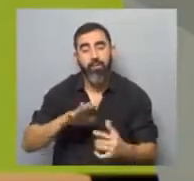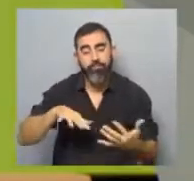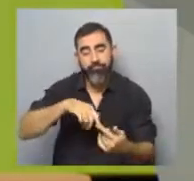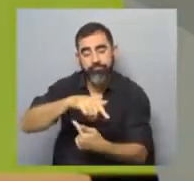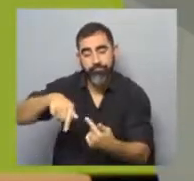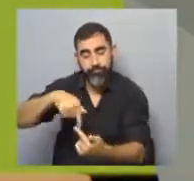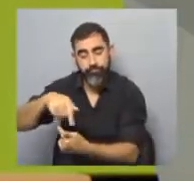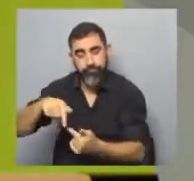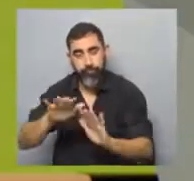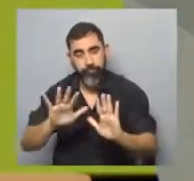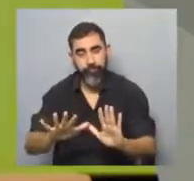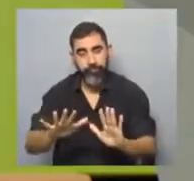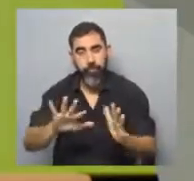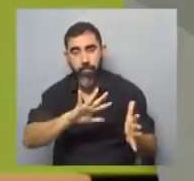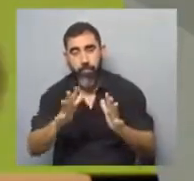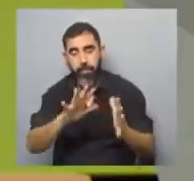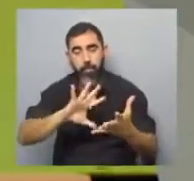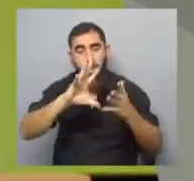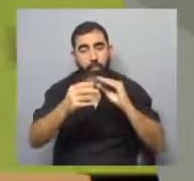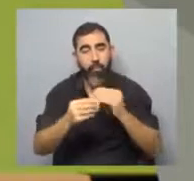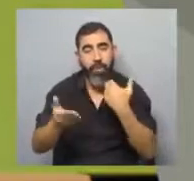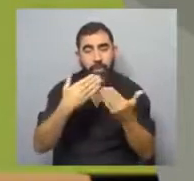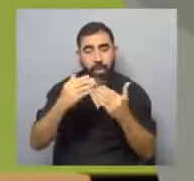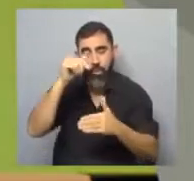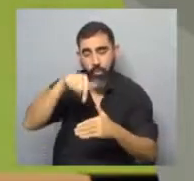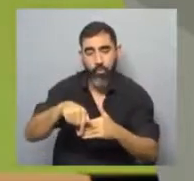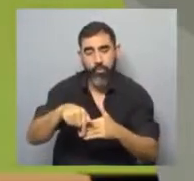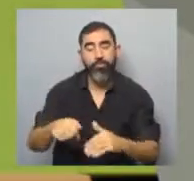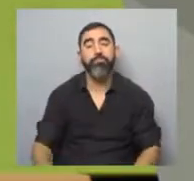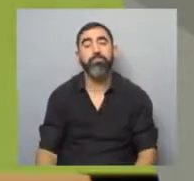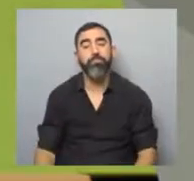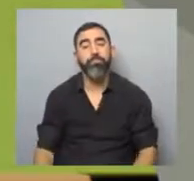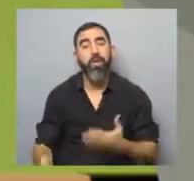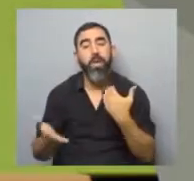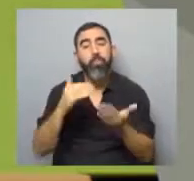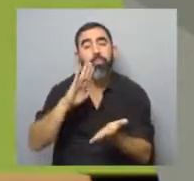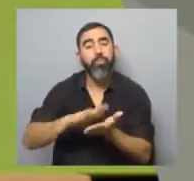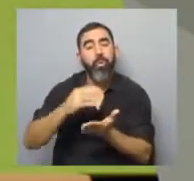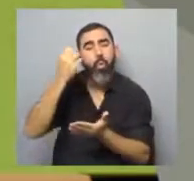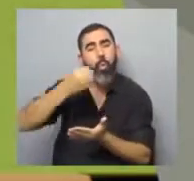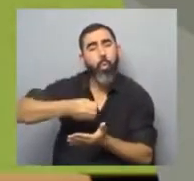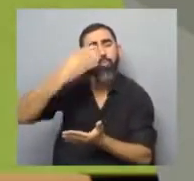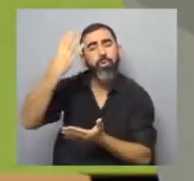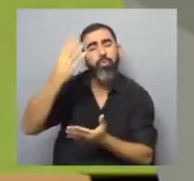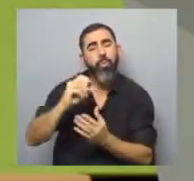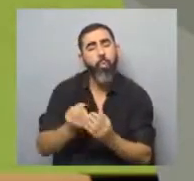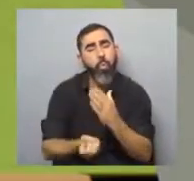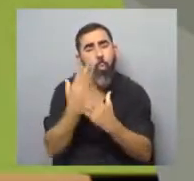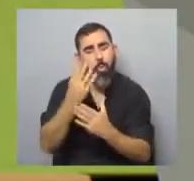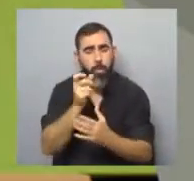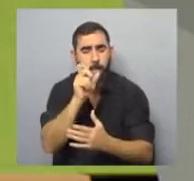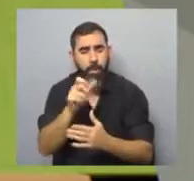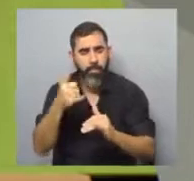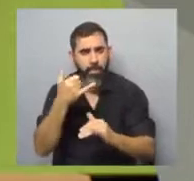virtuoso. Por ahí va un poco el eje de la conversación que vamos a tener ahora. Vamos a hablar de un concepto relativamente nuevo, aunque ya tiene